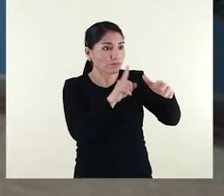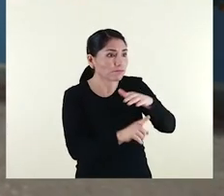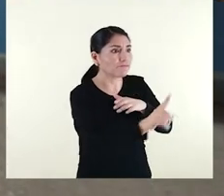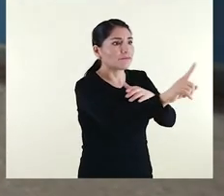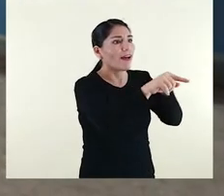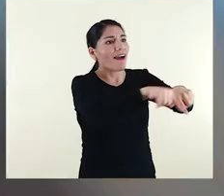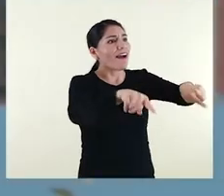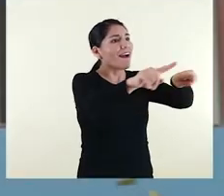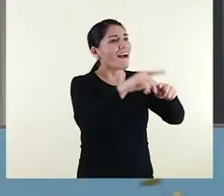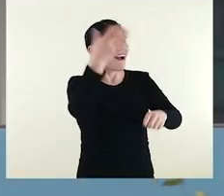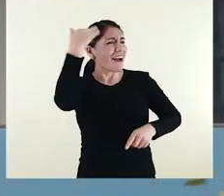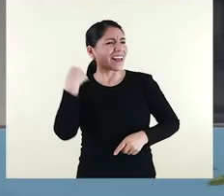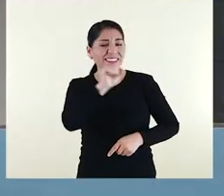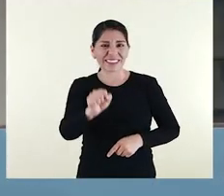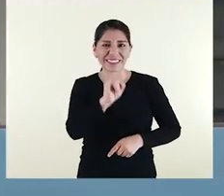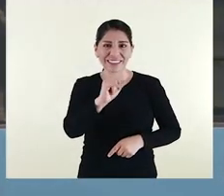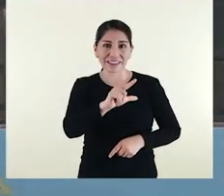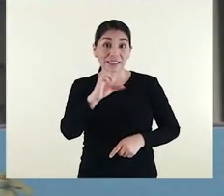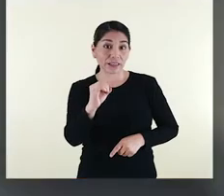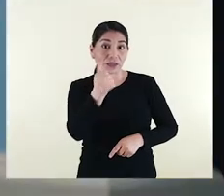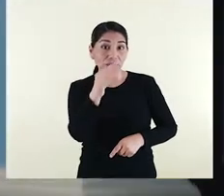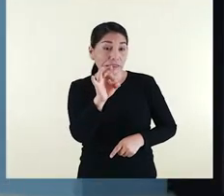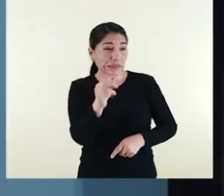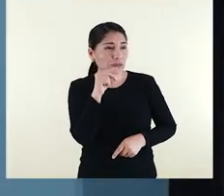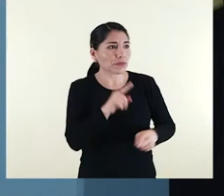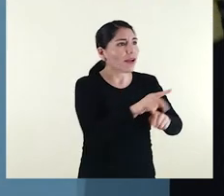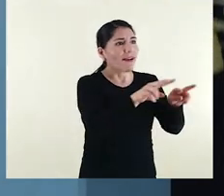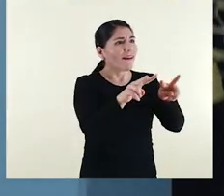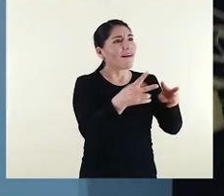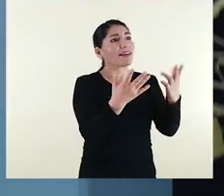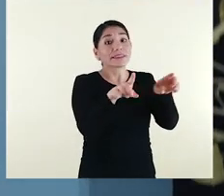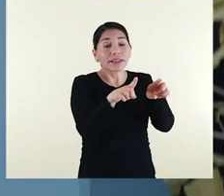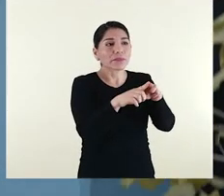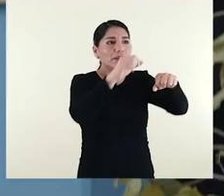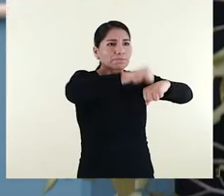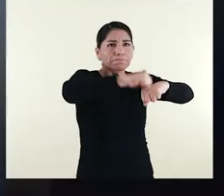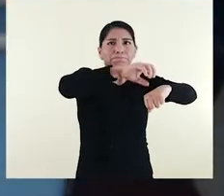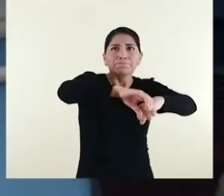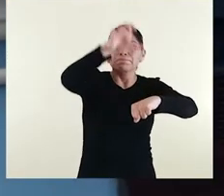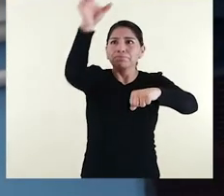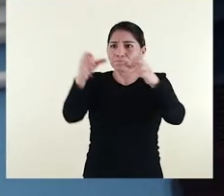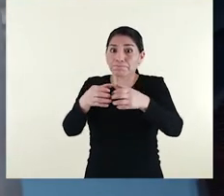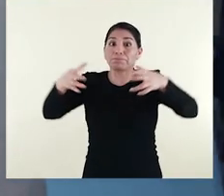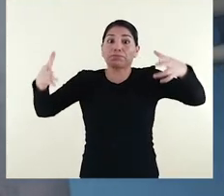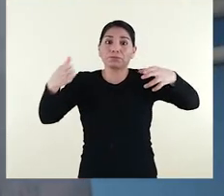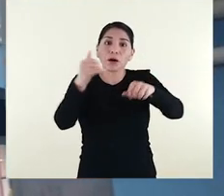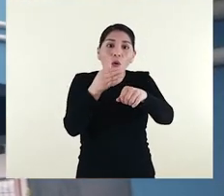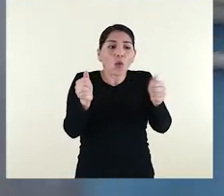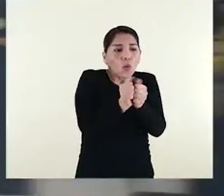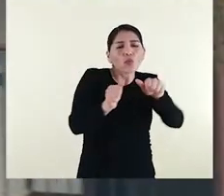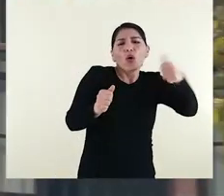como trasladarse a un rincón limeño del siglo XIX, en el que alrededor de unas gruesas arquerías se sostienen otras